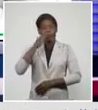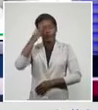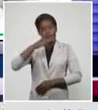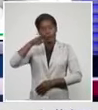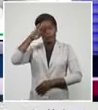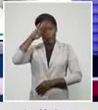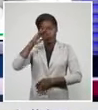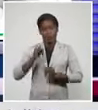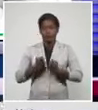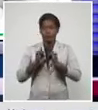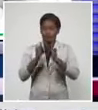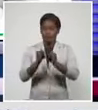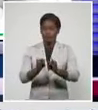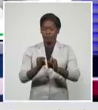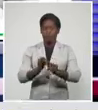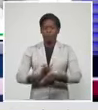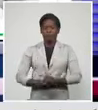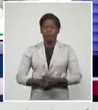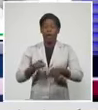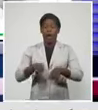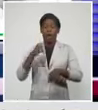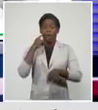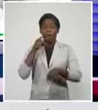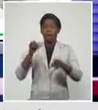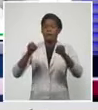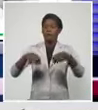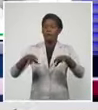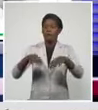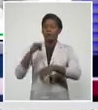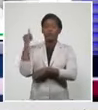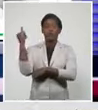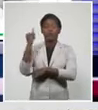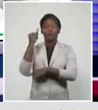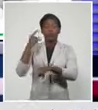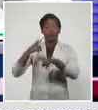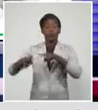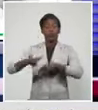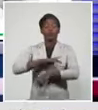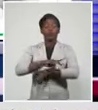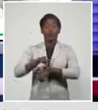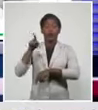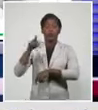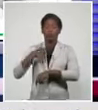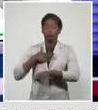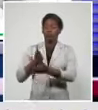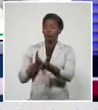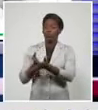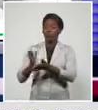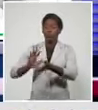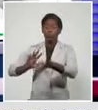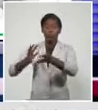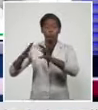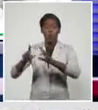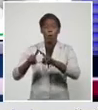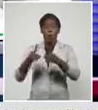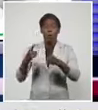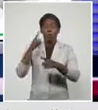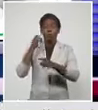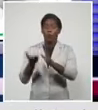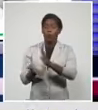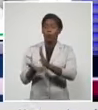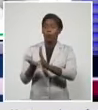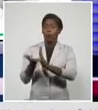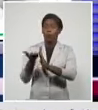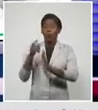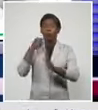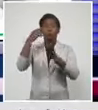incorpora. La situación internacional sigue siendo muy complicada, no baja el nivel de incidencia, de